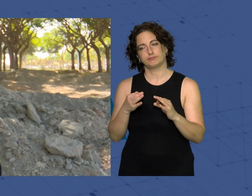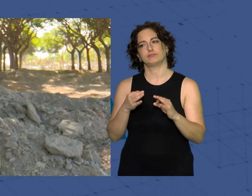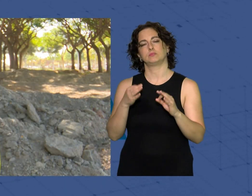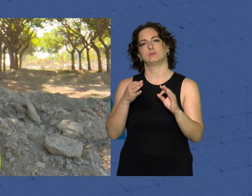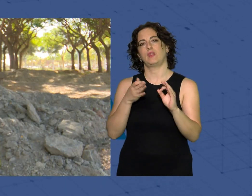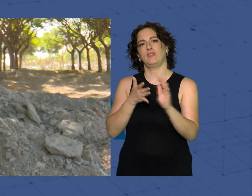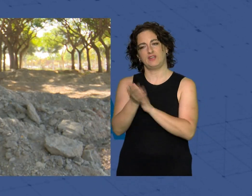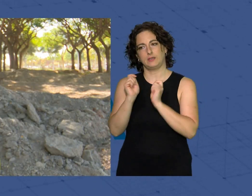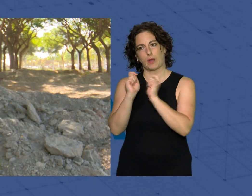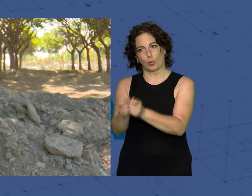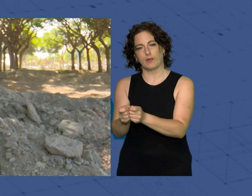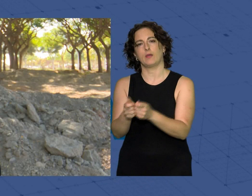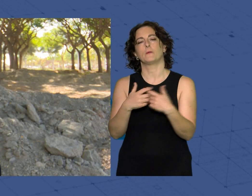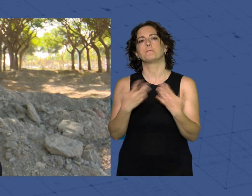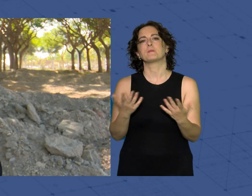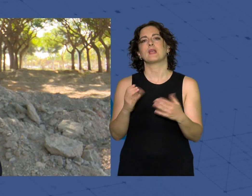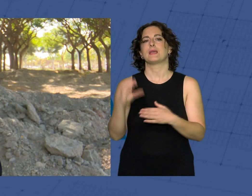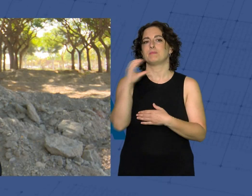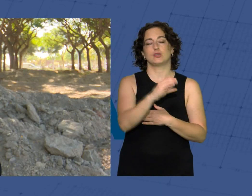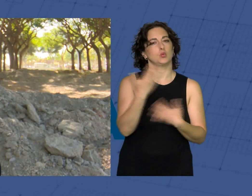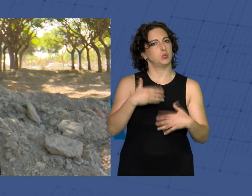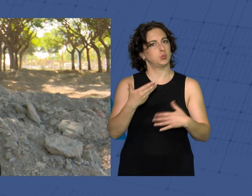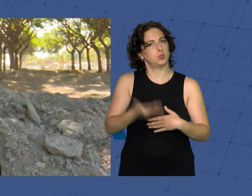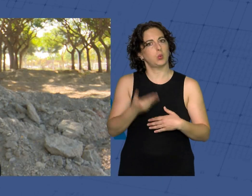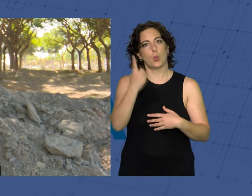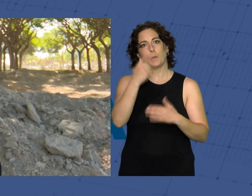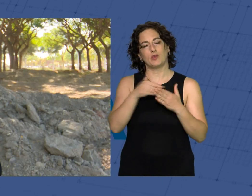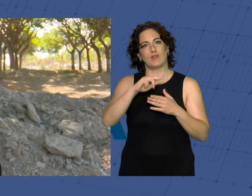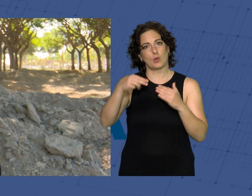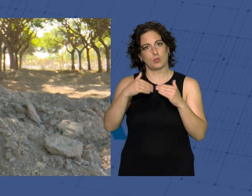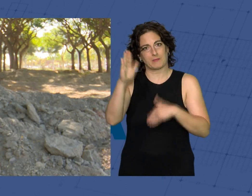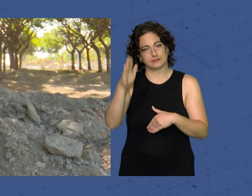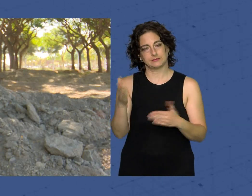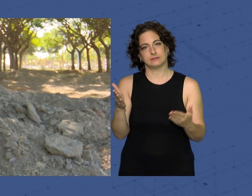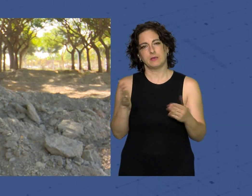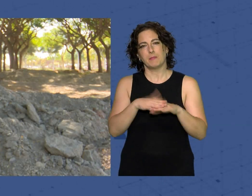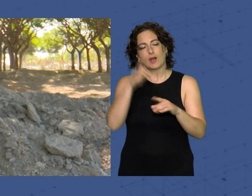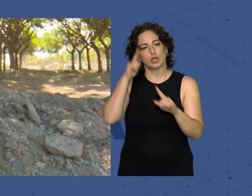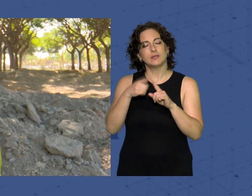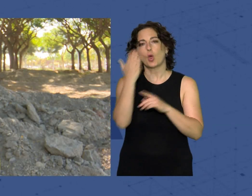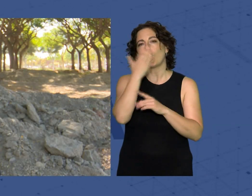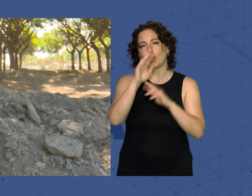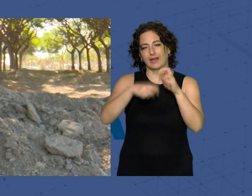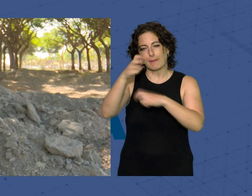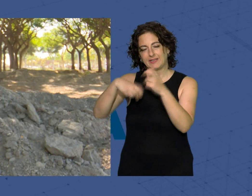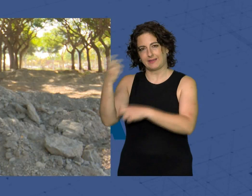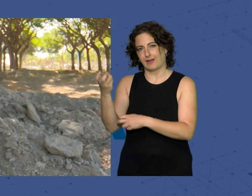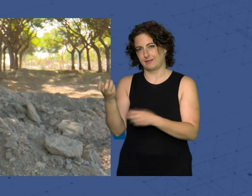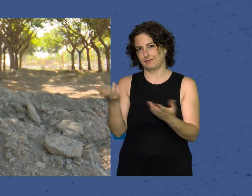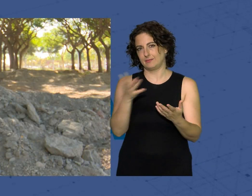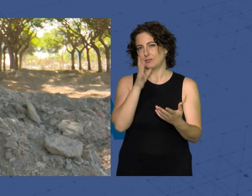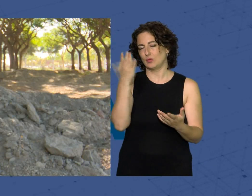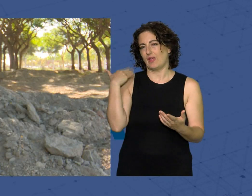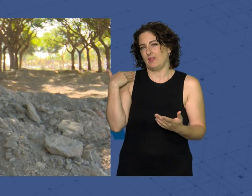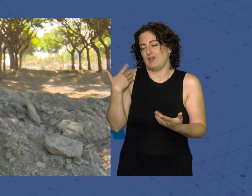adjudicación también es una inversión muy importante por encima del millón de euros para rehabilitar ese colegio que dejó de ser tal hace